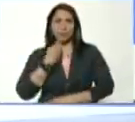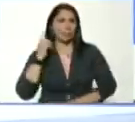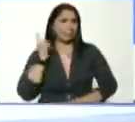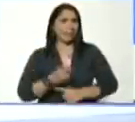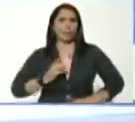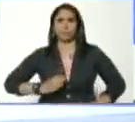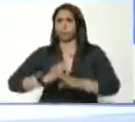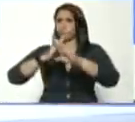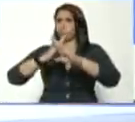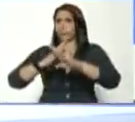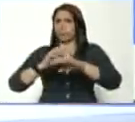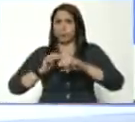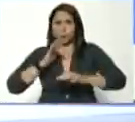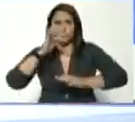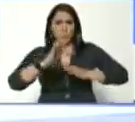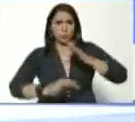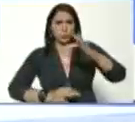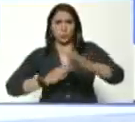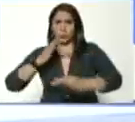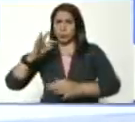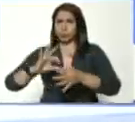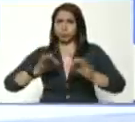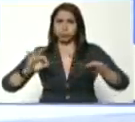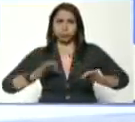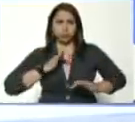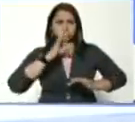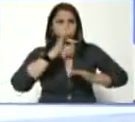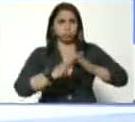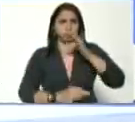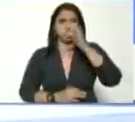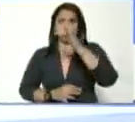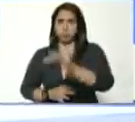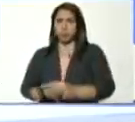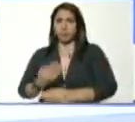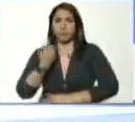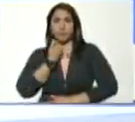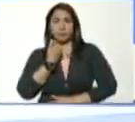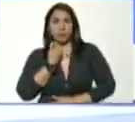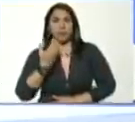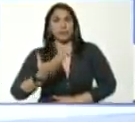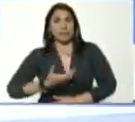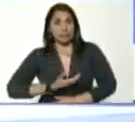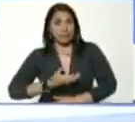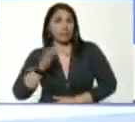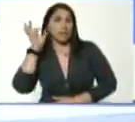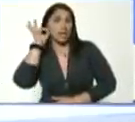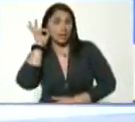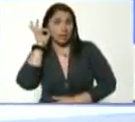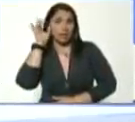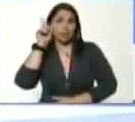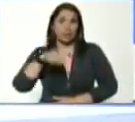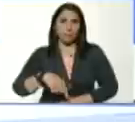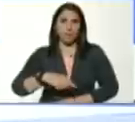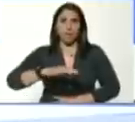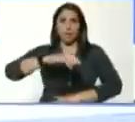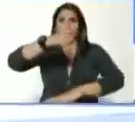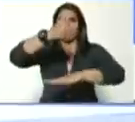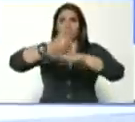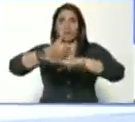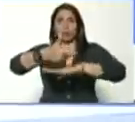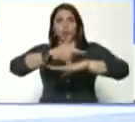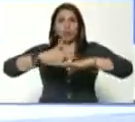las cadenas de transmisión de esta variante. Aquí está la alcaldesa de Caracas, Erika Farías, el jefe de gobierno de